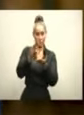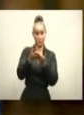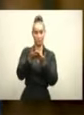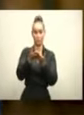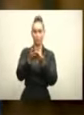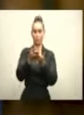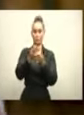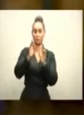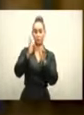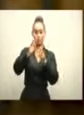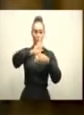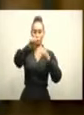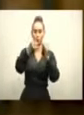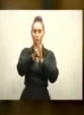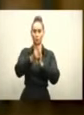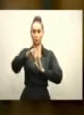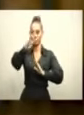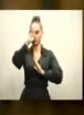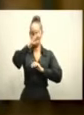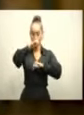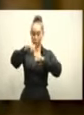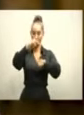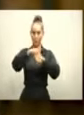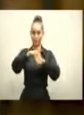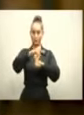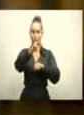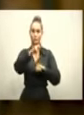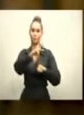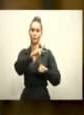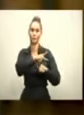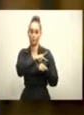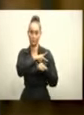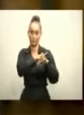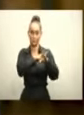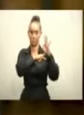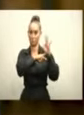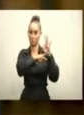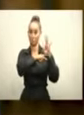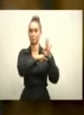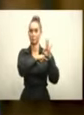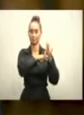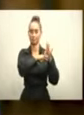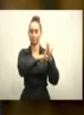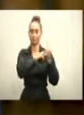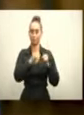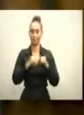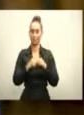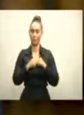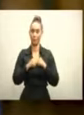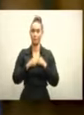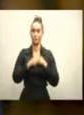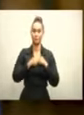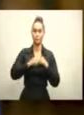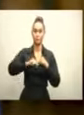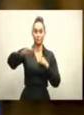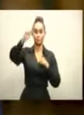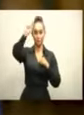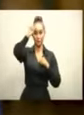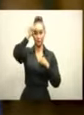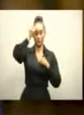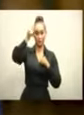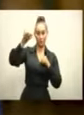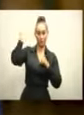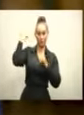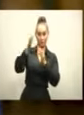privado. Entre patria y patrimonio, eligieron patrimonio. La máxima dirección del